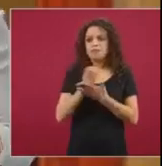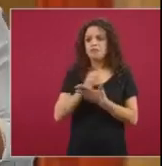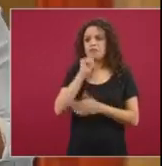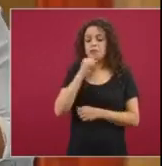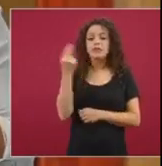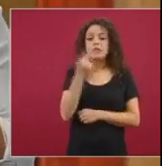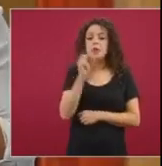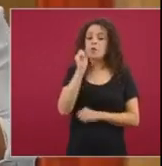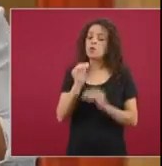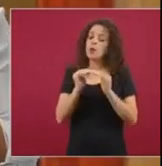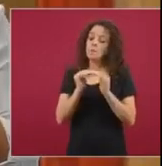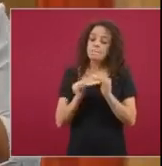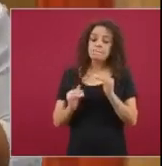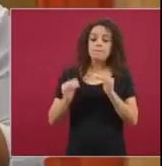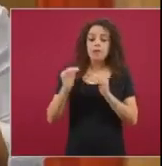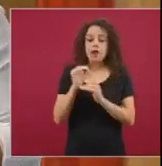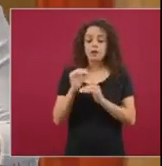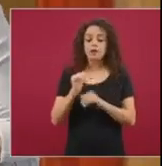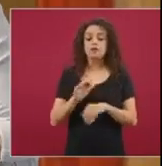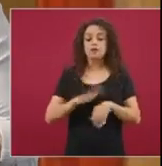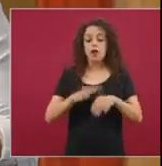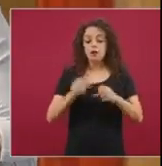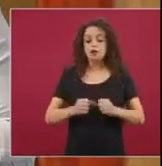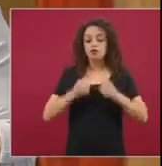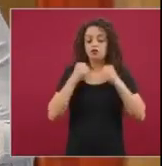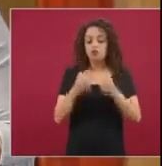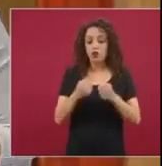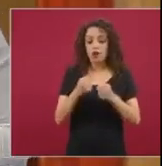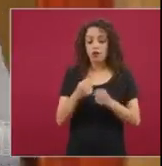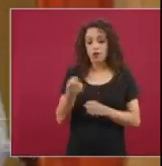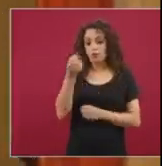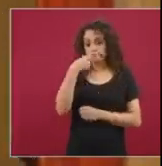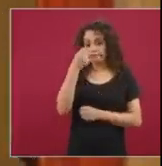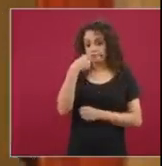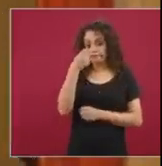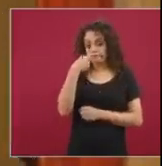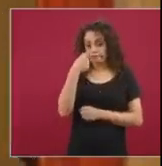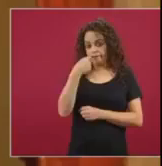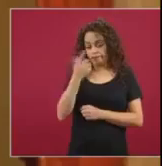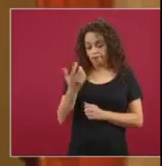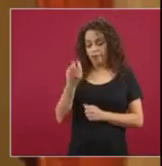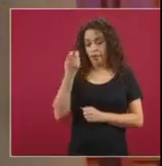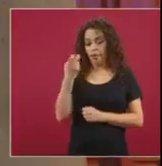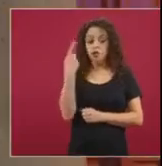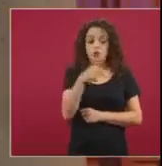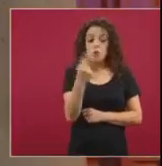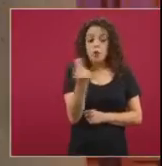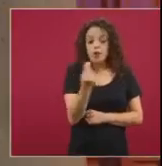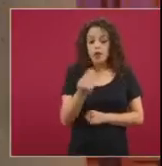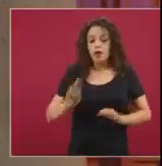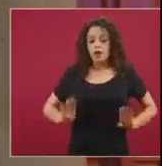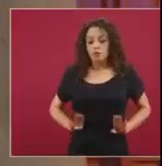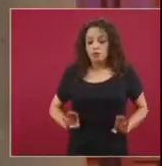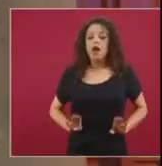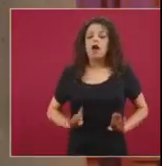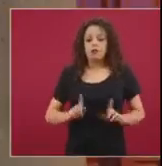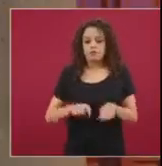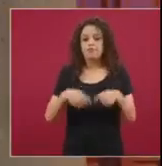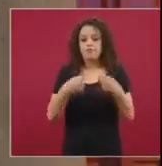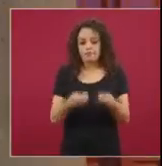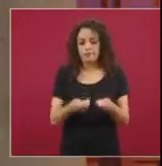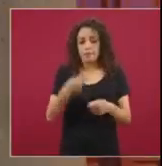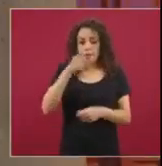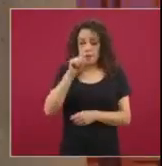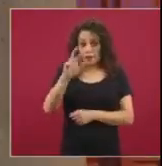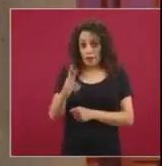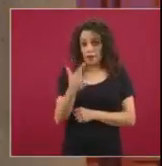poquito la intensidad o las características de estos fármacos en particular. Pero también recordemos que en muchas ocasiones